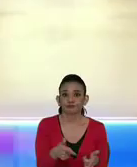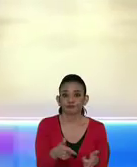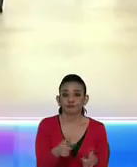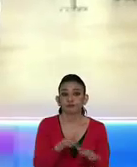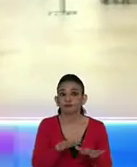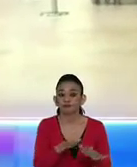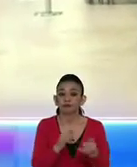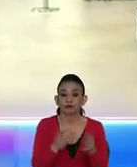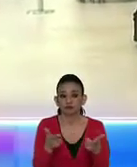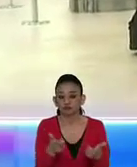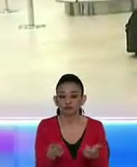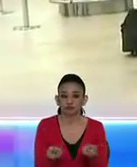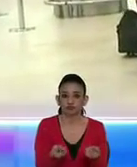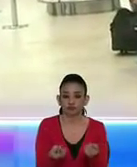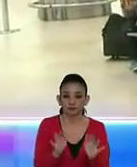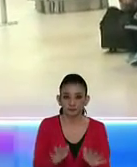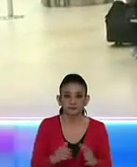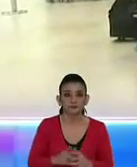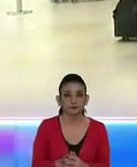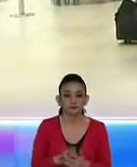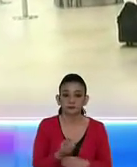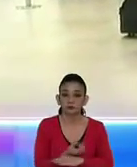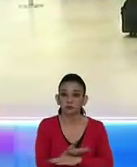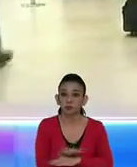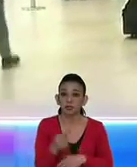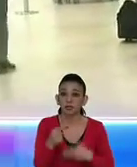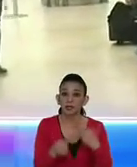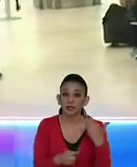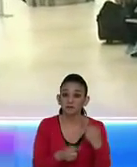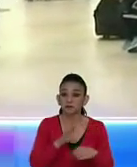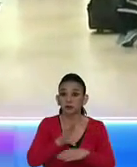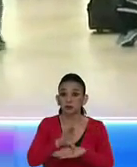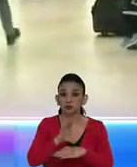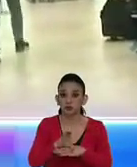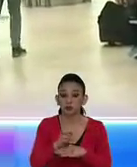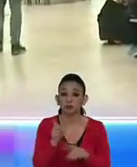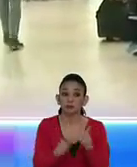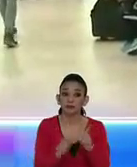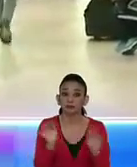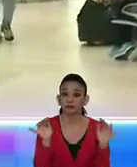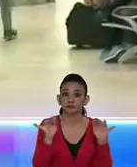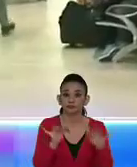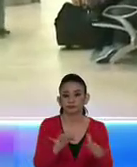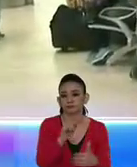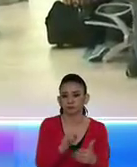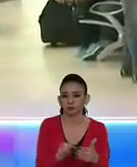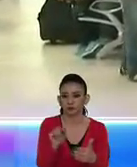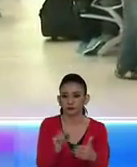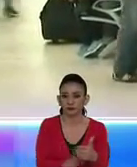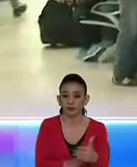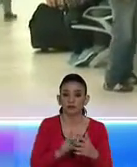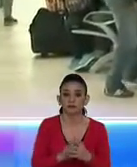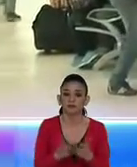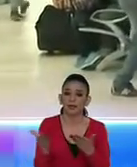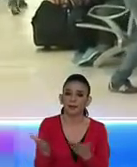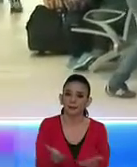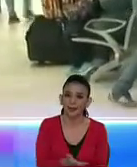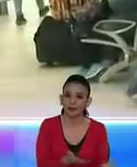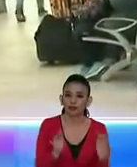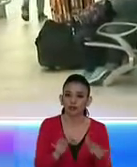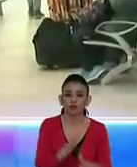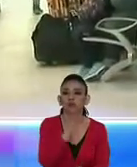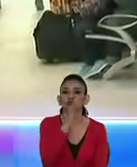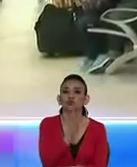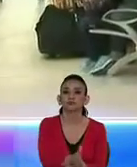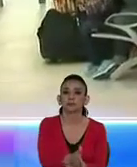Las recomendaciones del caso, entonces, no acudir a eventos masivos, además recalcar que estos eventos están suspendidos a